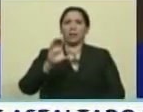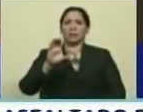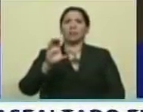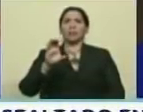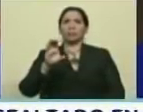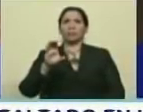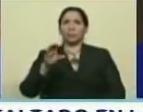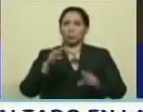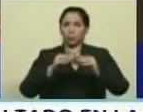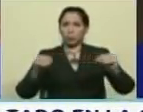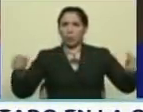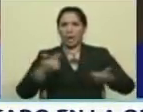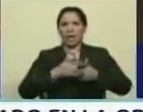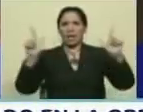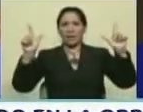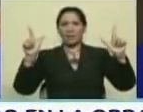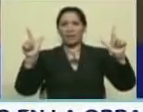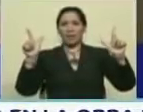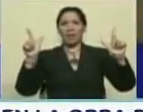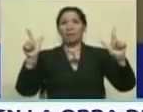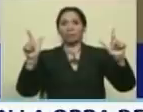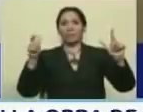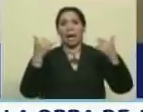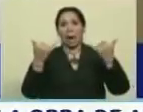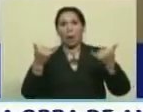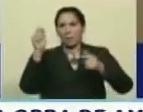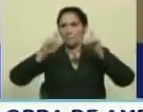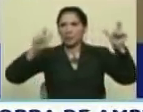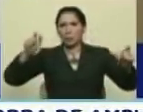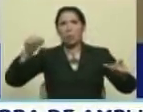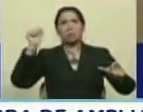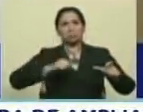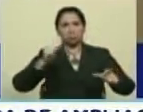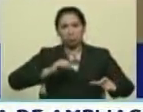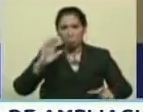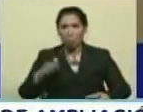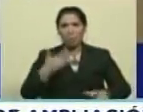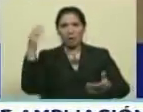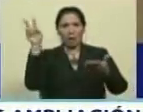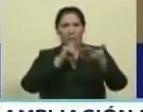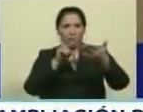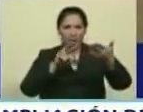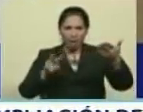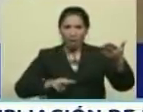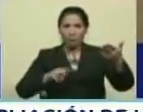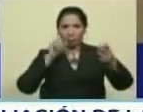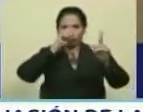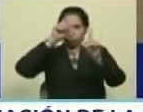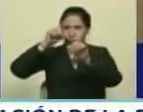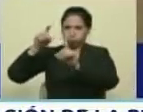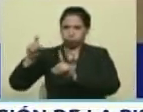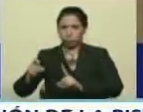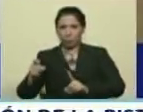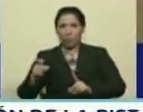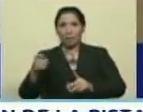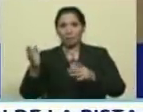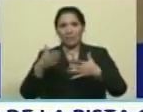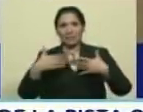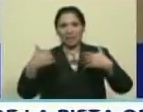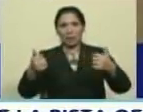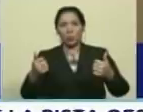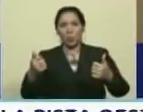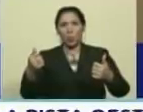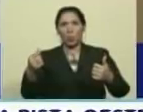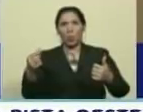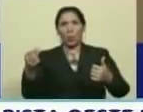analfabetismo. En el campo de la salud, miles de médicos y médicas, enfermeros,